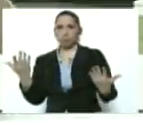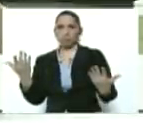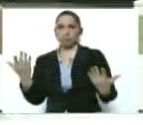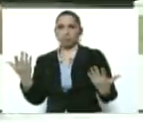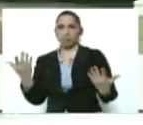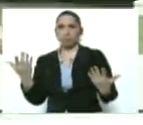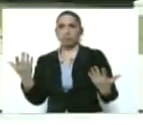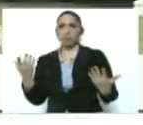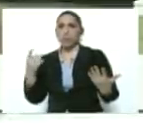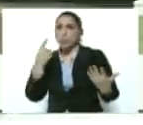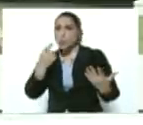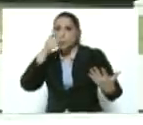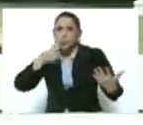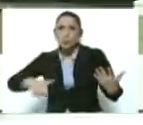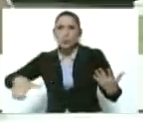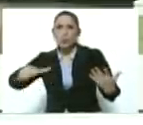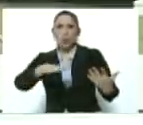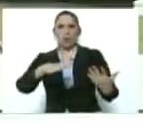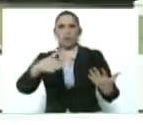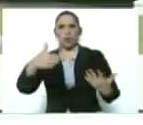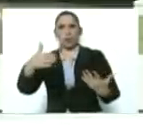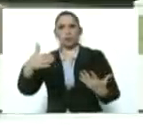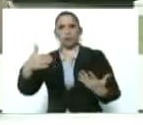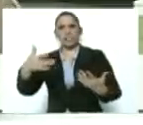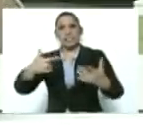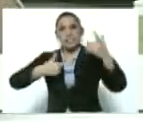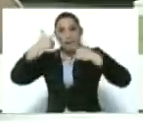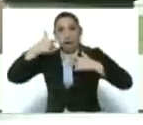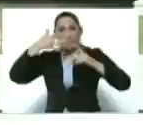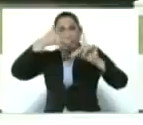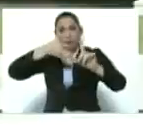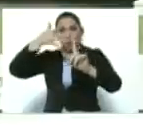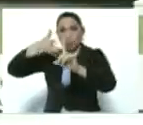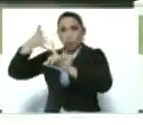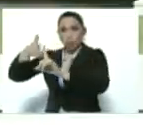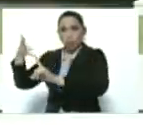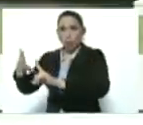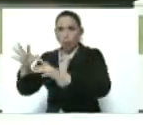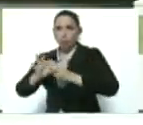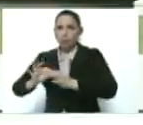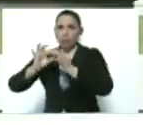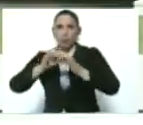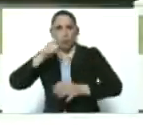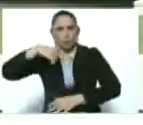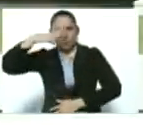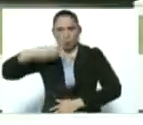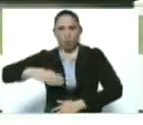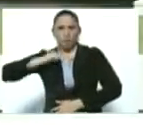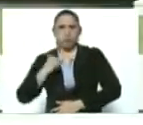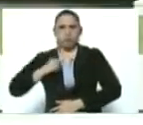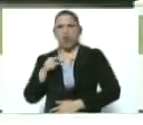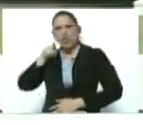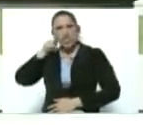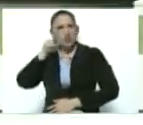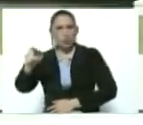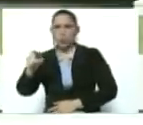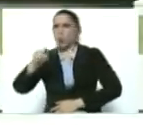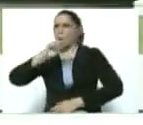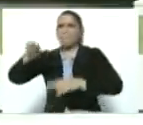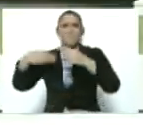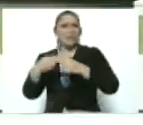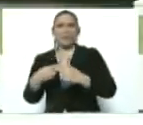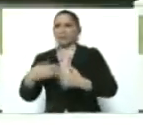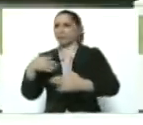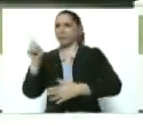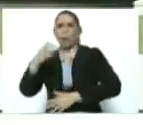es un pueblo que sabe educo es la unión cívico-militar ni tú ni me van a poder